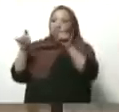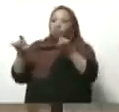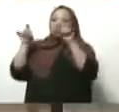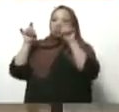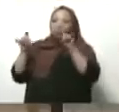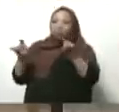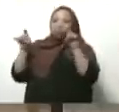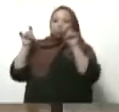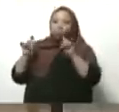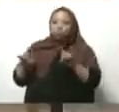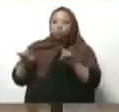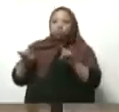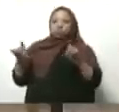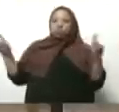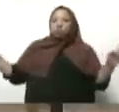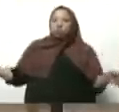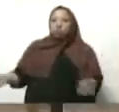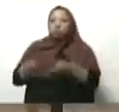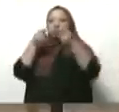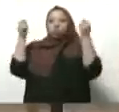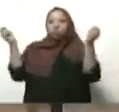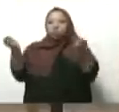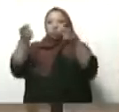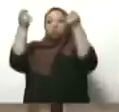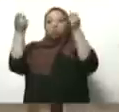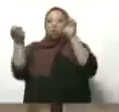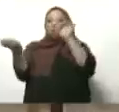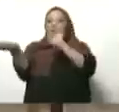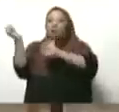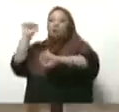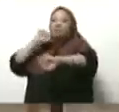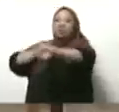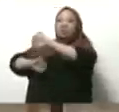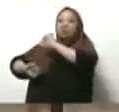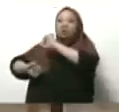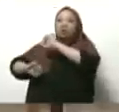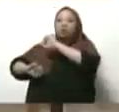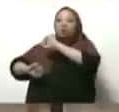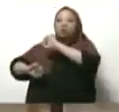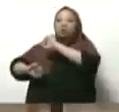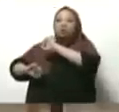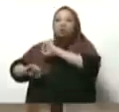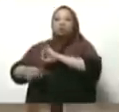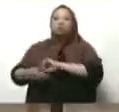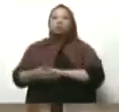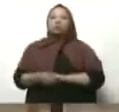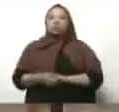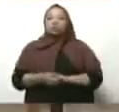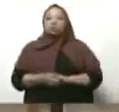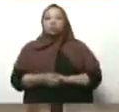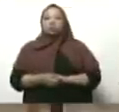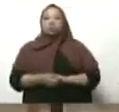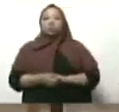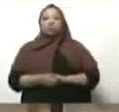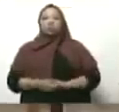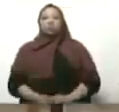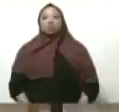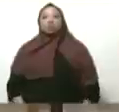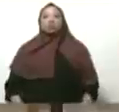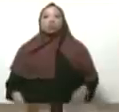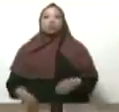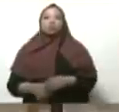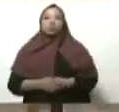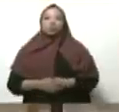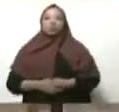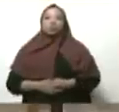la campaña de prevención diría yo de prevención en relación al